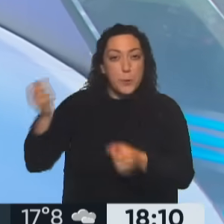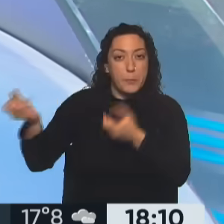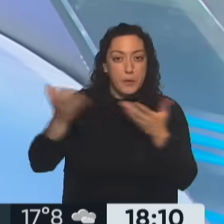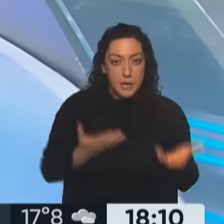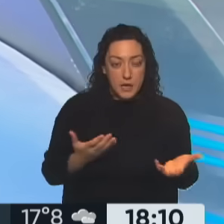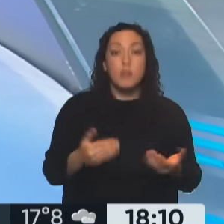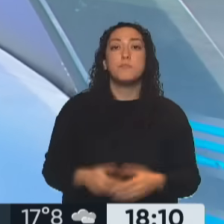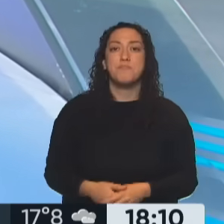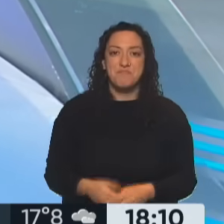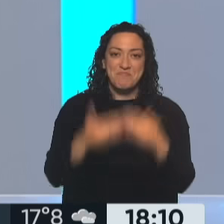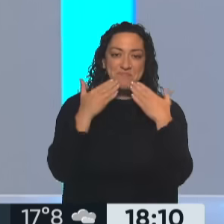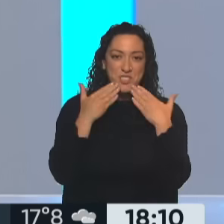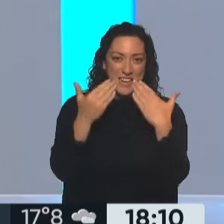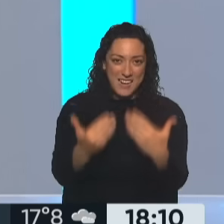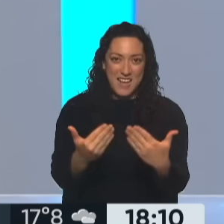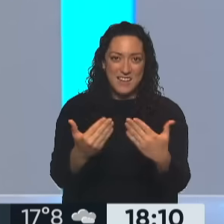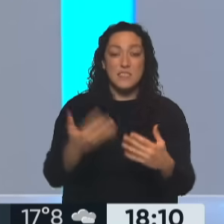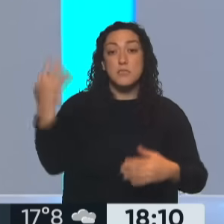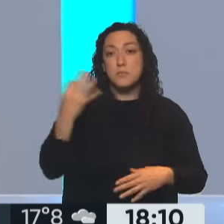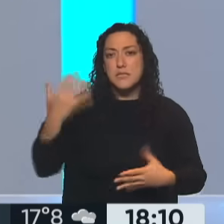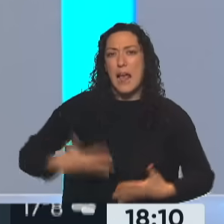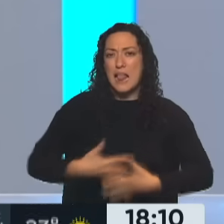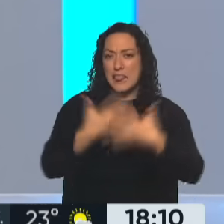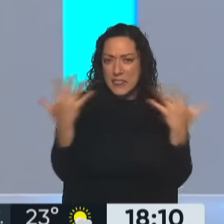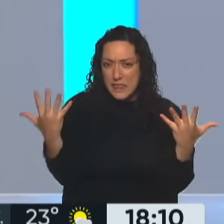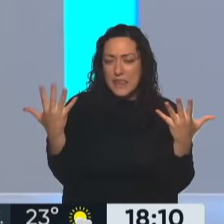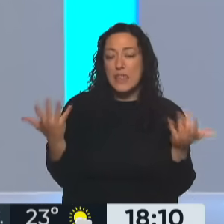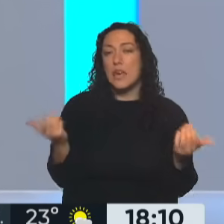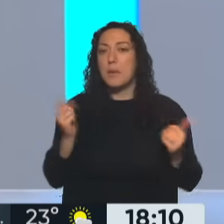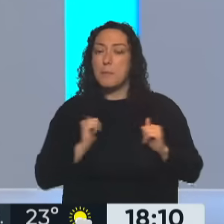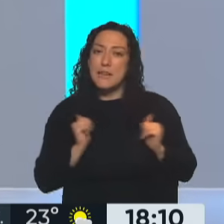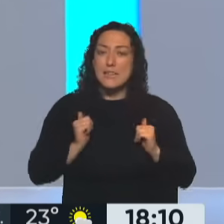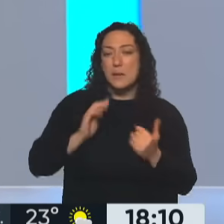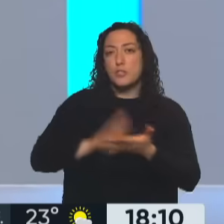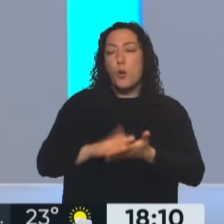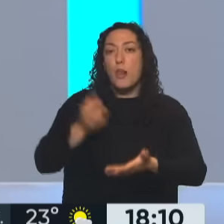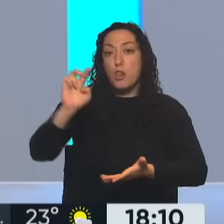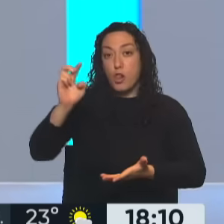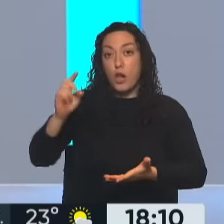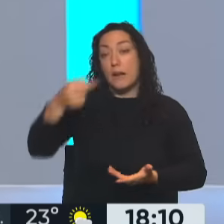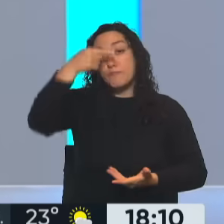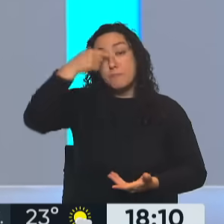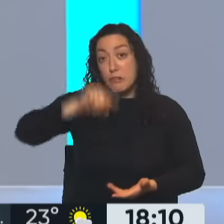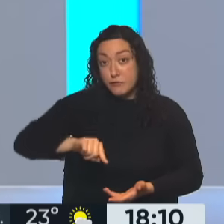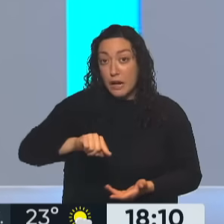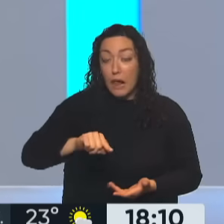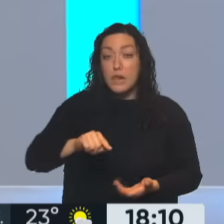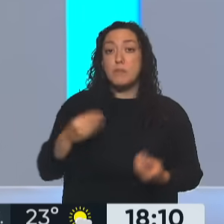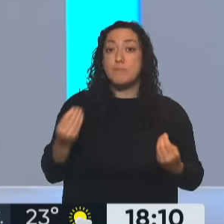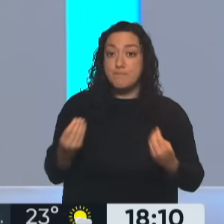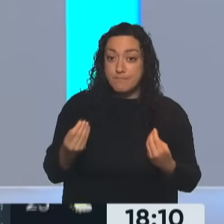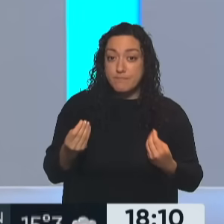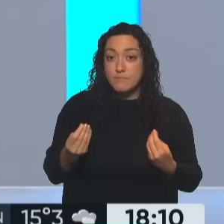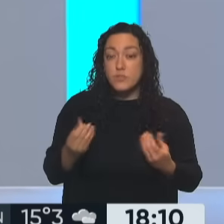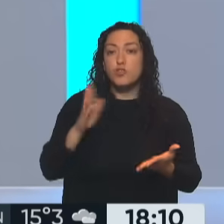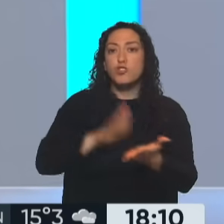gracias. Bueno, un día especial que había mucha expectativa con respecto a qué iba a pasar con el dólar. Bueno, finalmente yo creo que el tema de